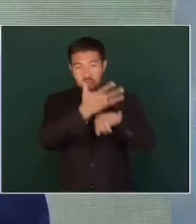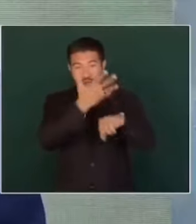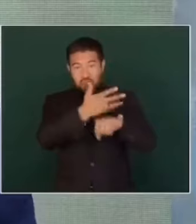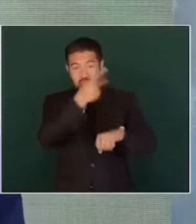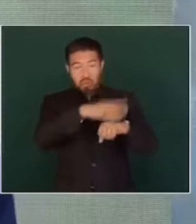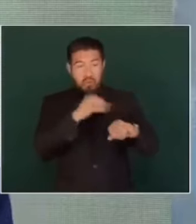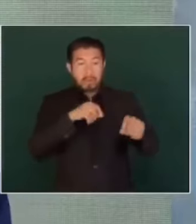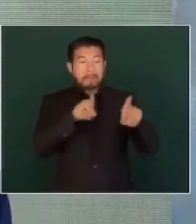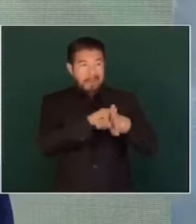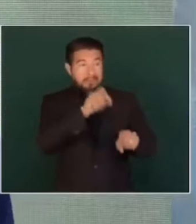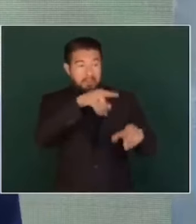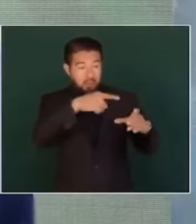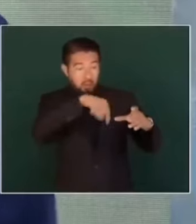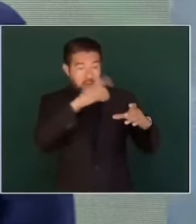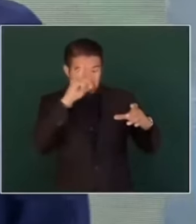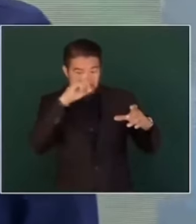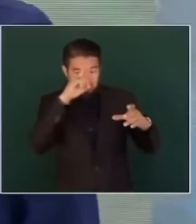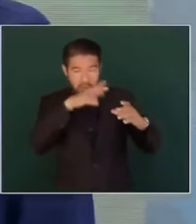el primer ministro Trudeau,